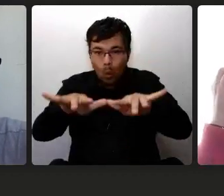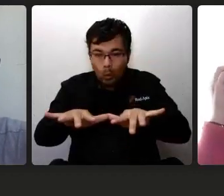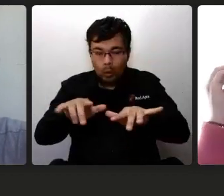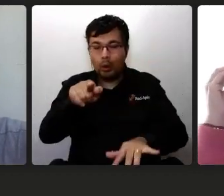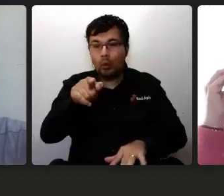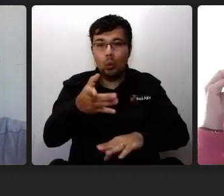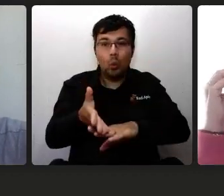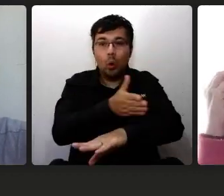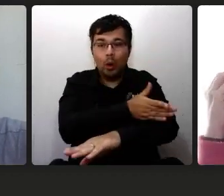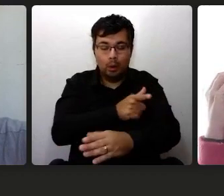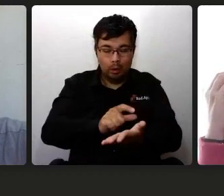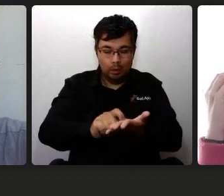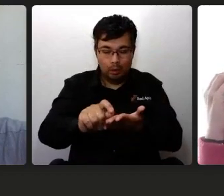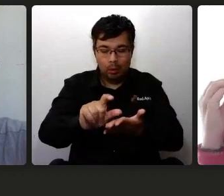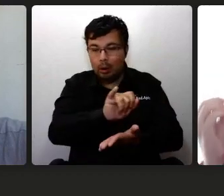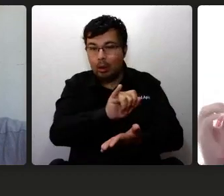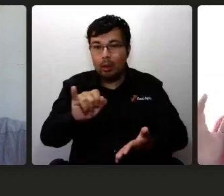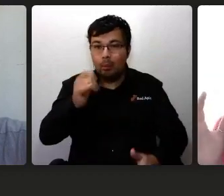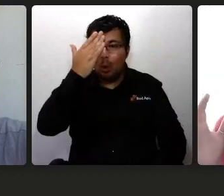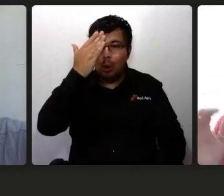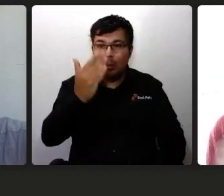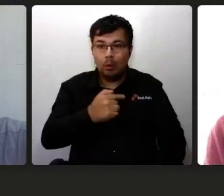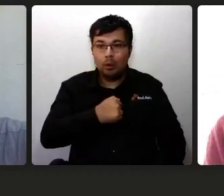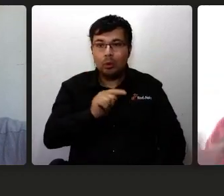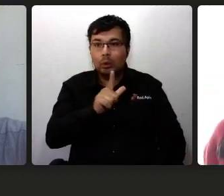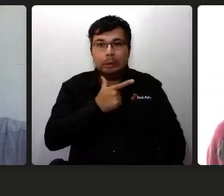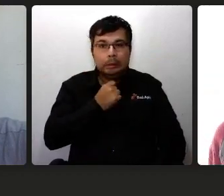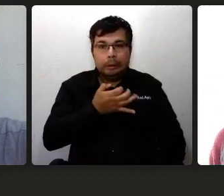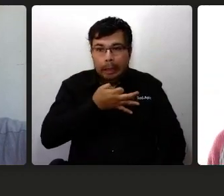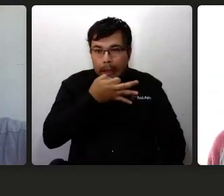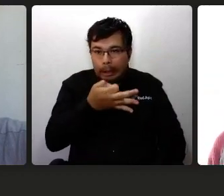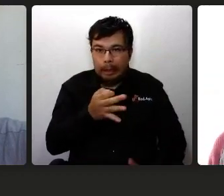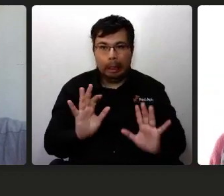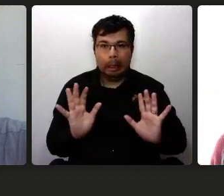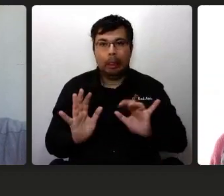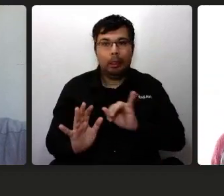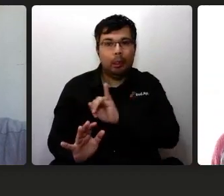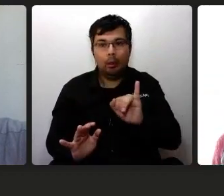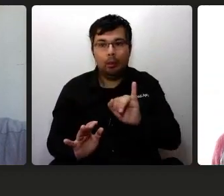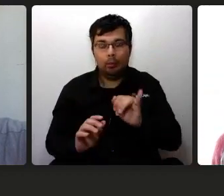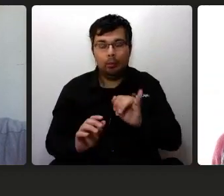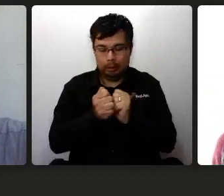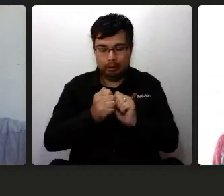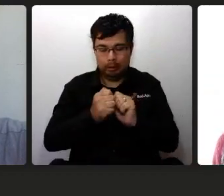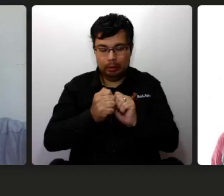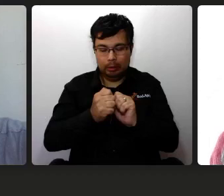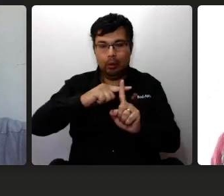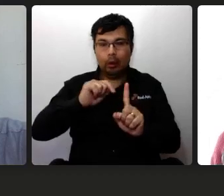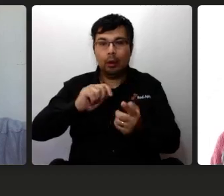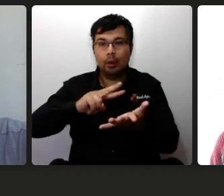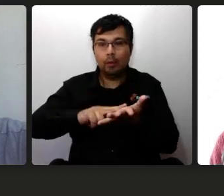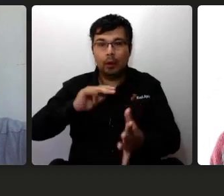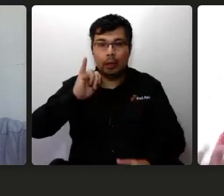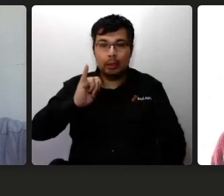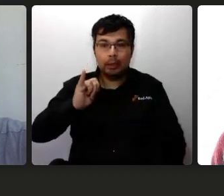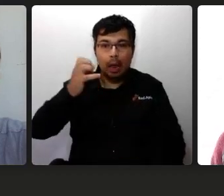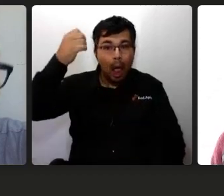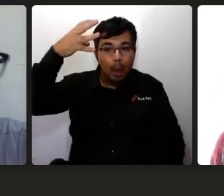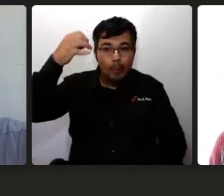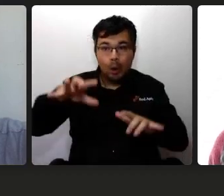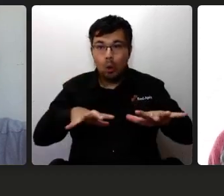algo como que para mí era como casi que no quería ni decirlo, se transformó en una virtud. Y la verdad es que sí. Aprendemos de las cosas buenas, aprendemos de las